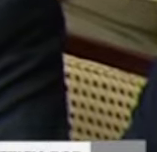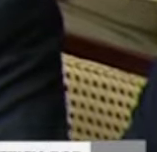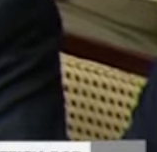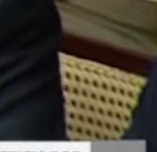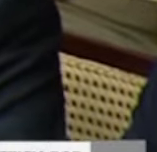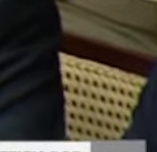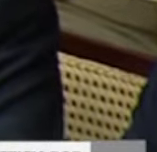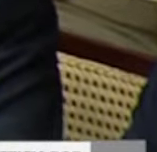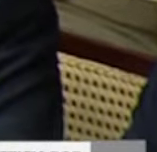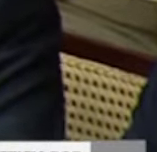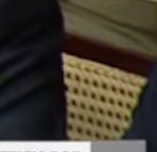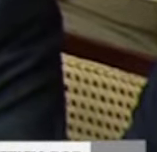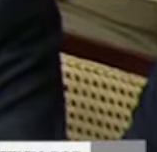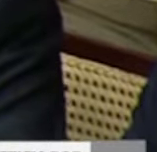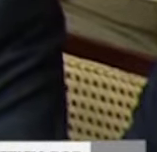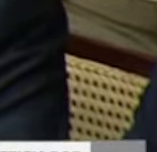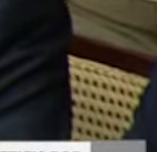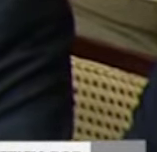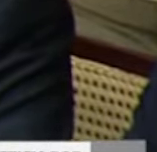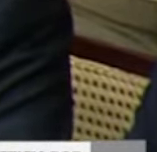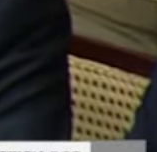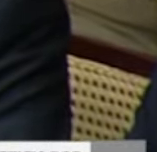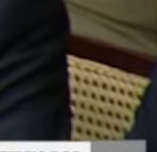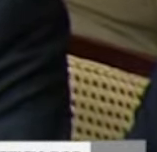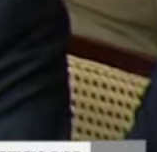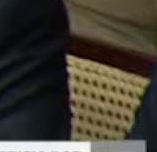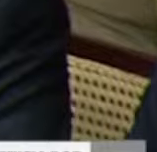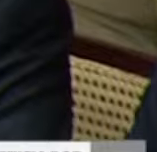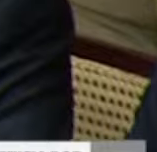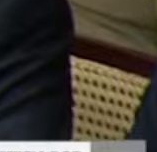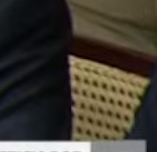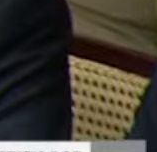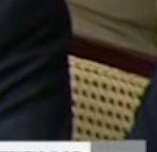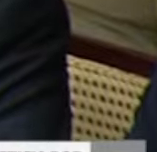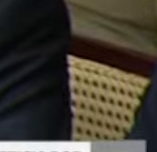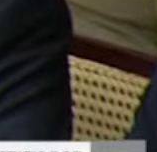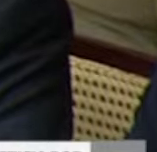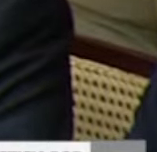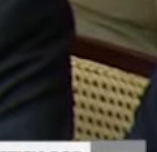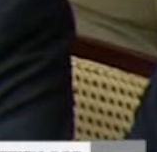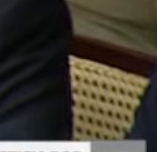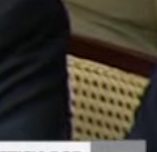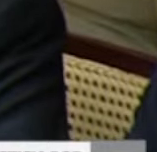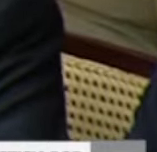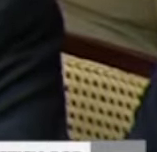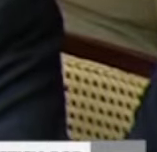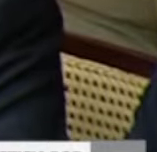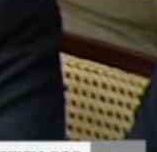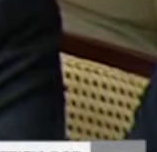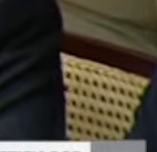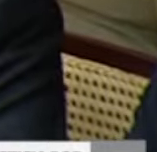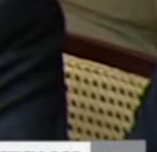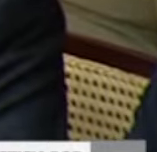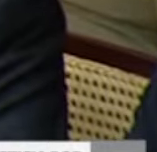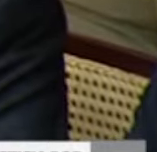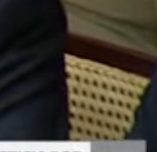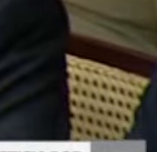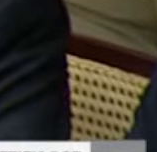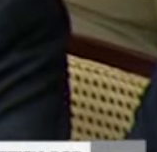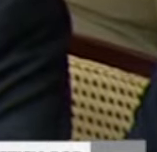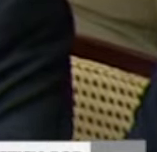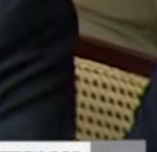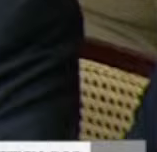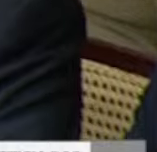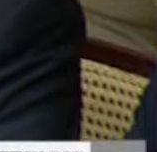institucionalistas de nuestro país que ven en la República Su contenido constitucional moderno que saben que la